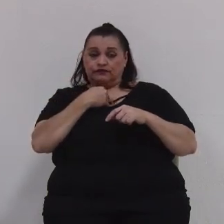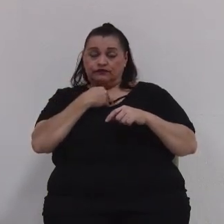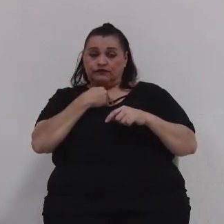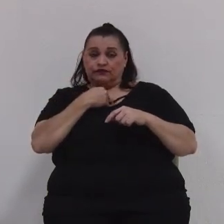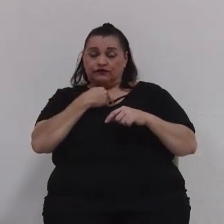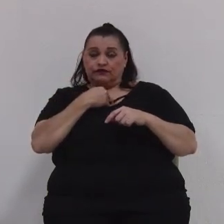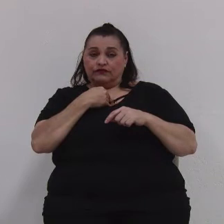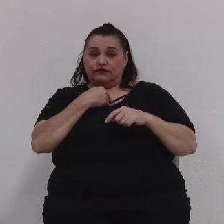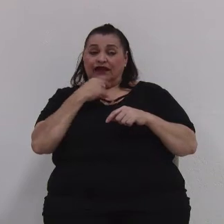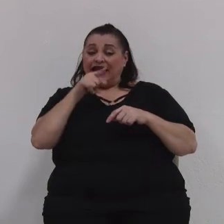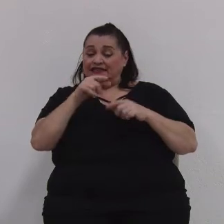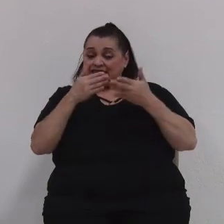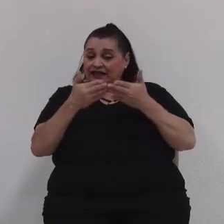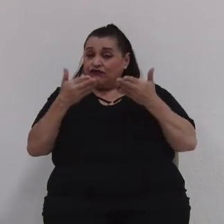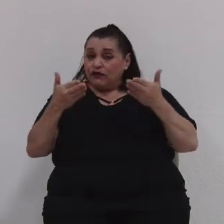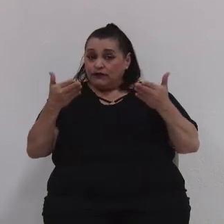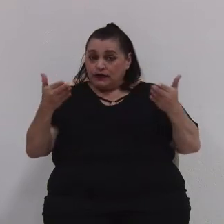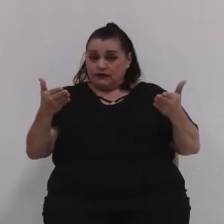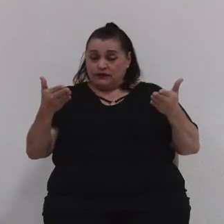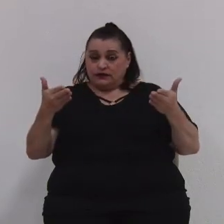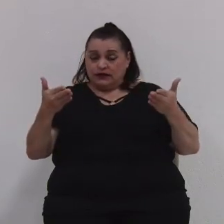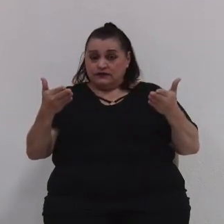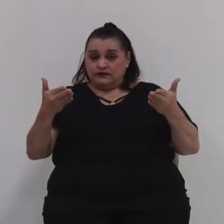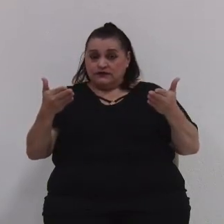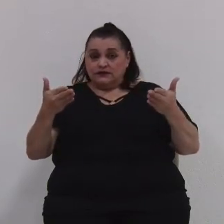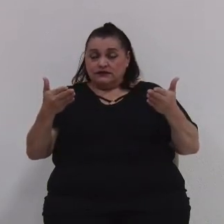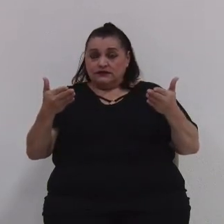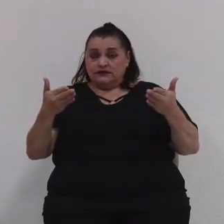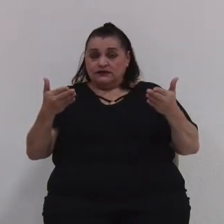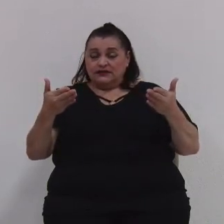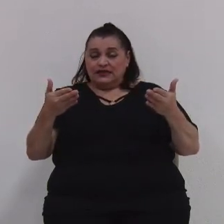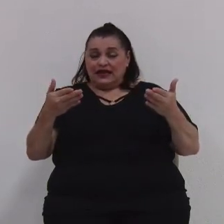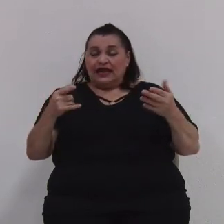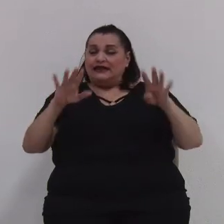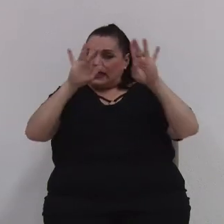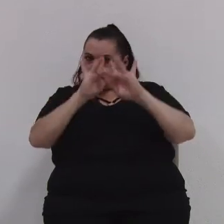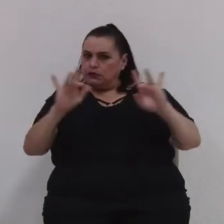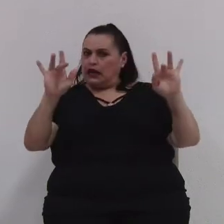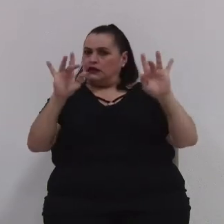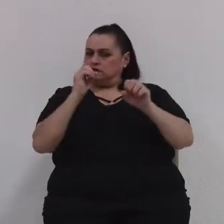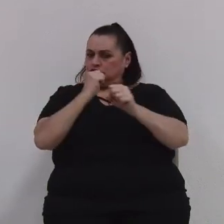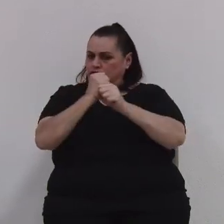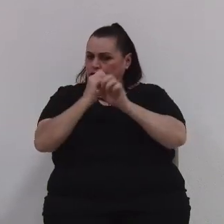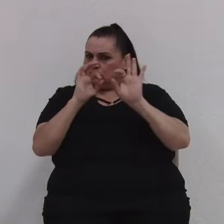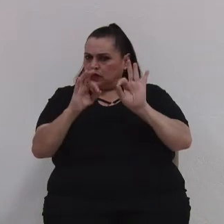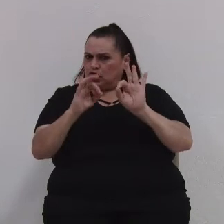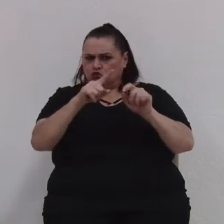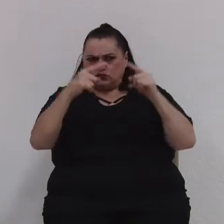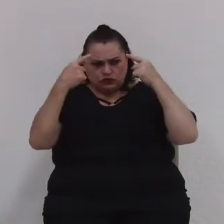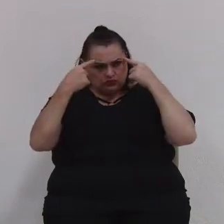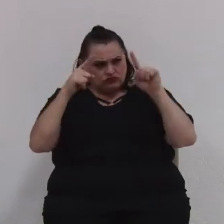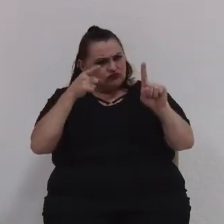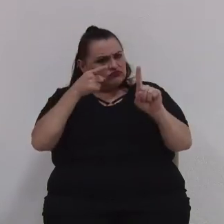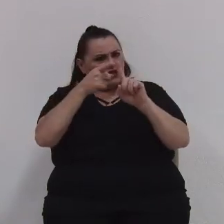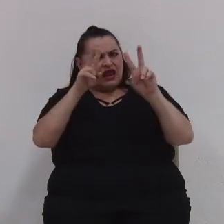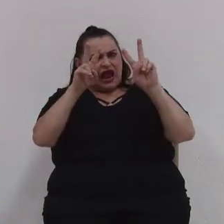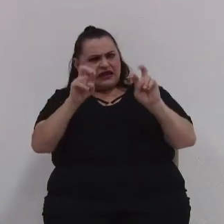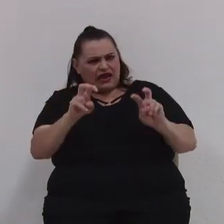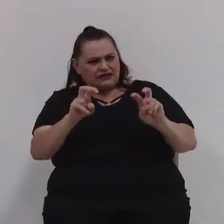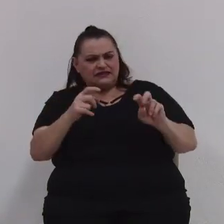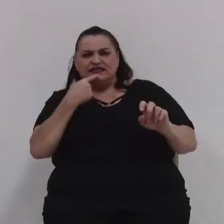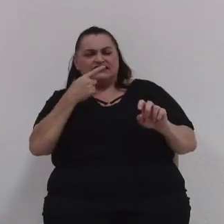esas herramientas, digamos, de transparencia, usted no tiene que llegar al análisis forense y decir